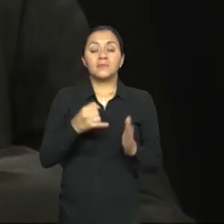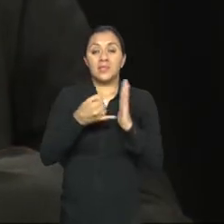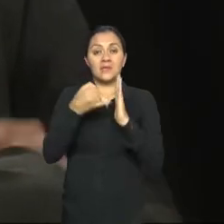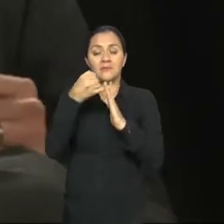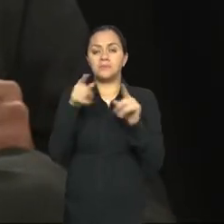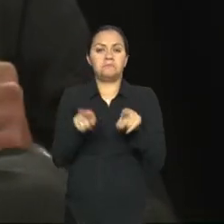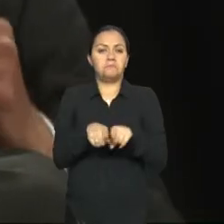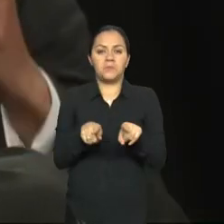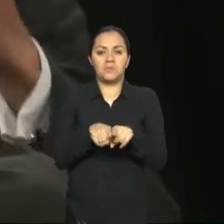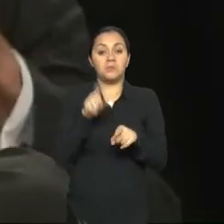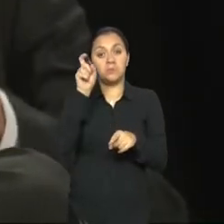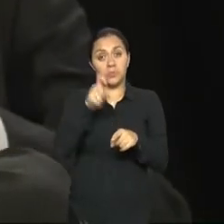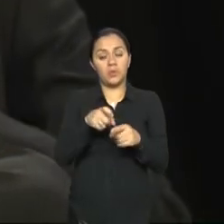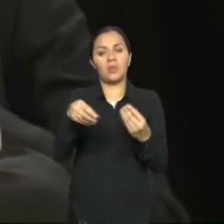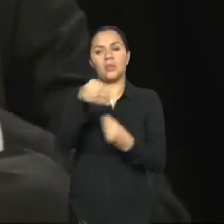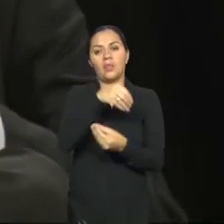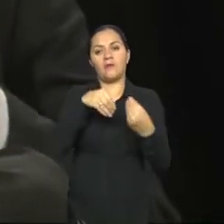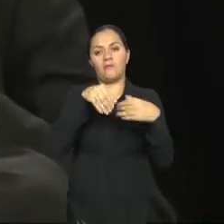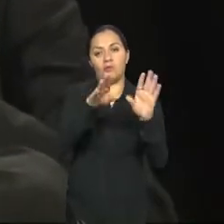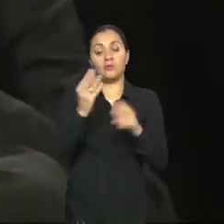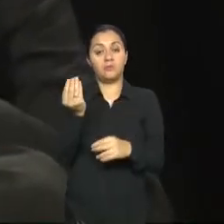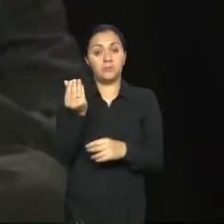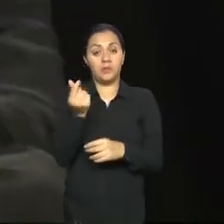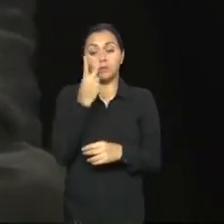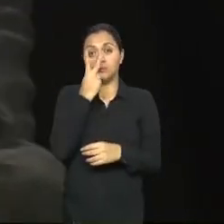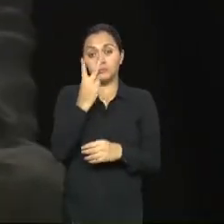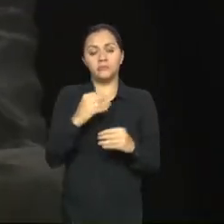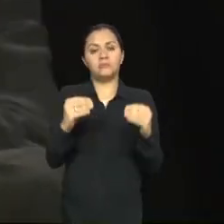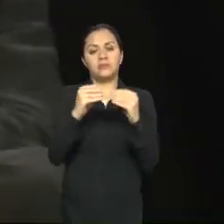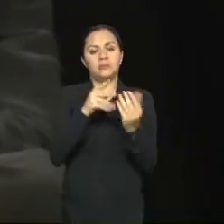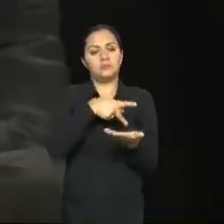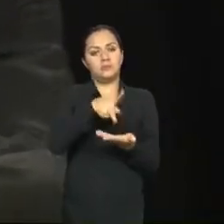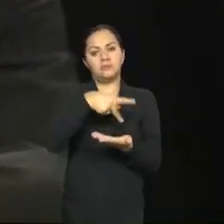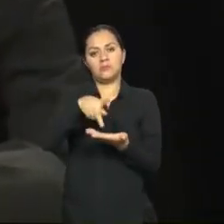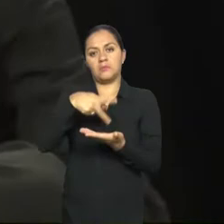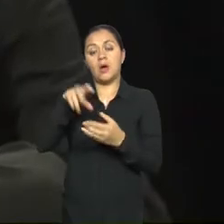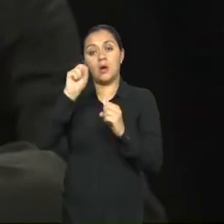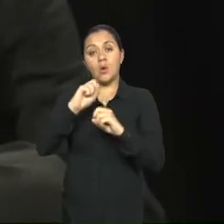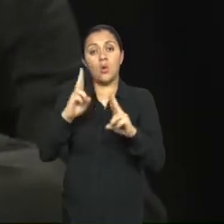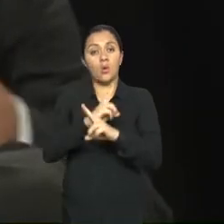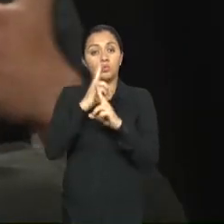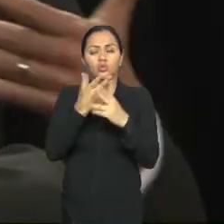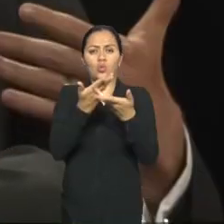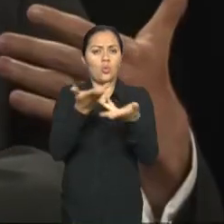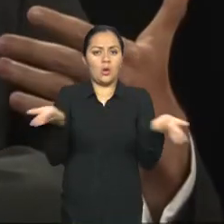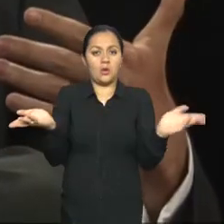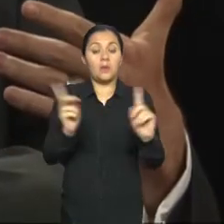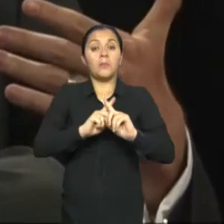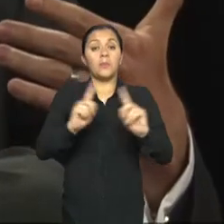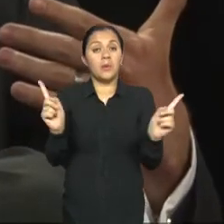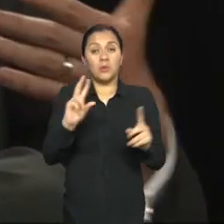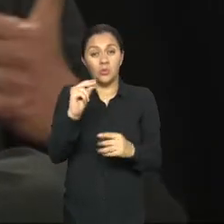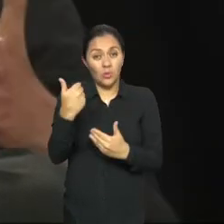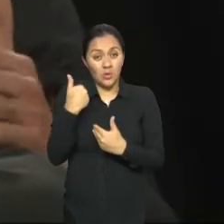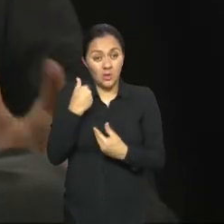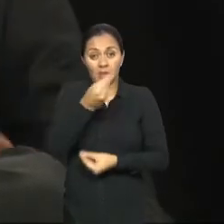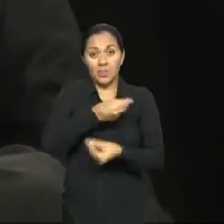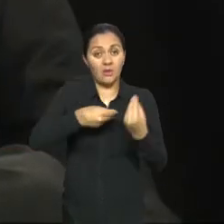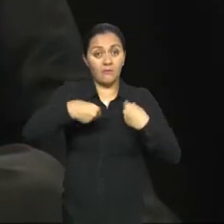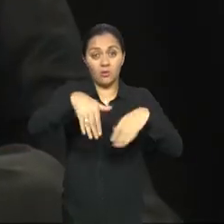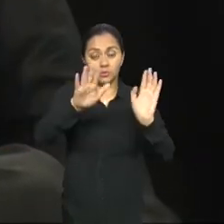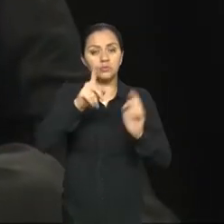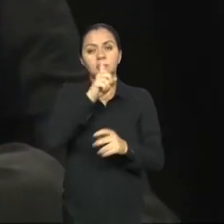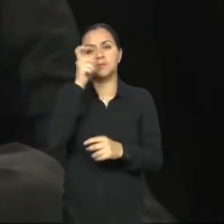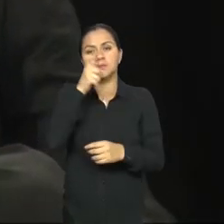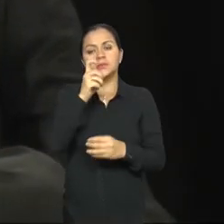exactamente lo mismo. Uh-huh. Puedes pedir una devolución en dinero, que eso obviamente puedes pagar o puedes hacer uso para cualquier cosa, pero si es que no lo quieres la devolución, puedes ahorrar